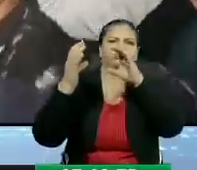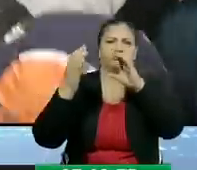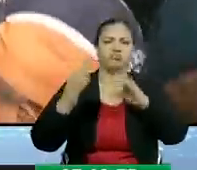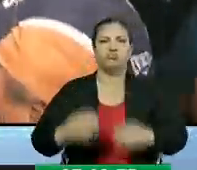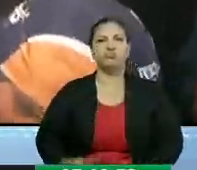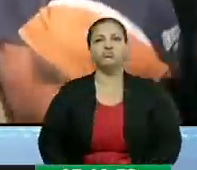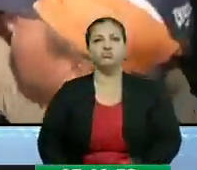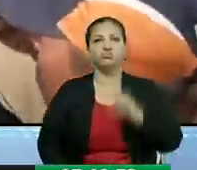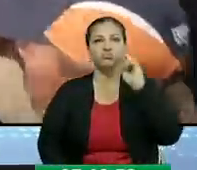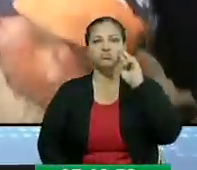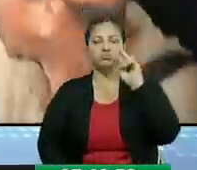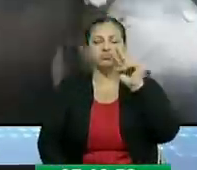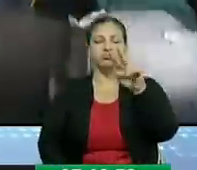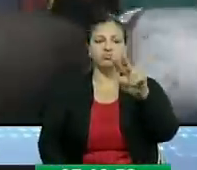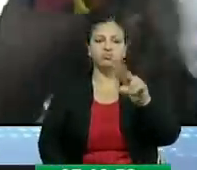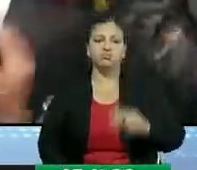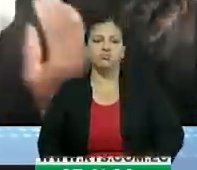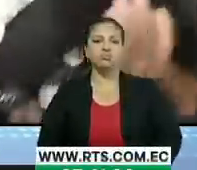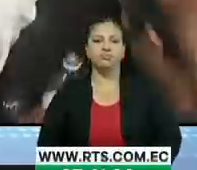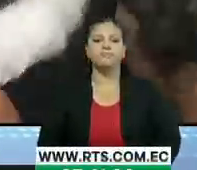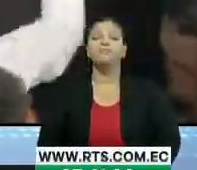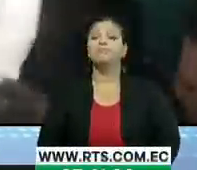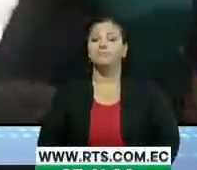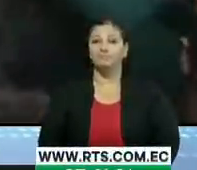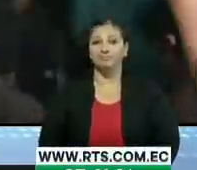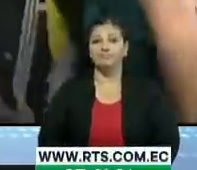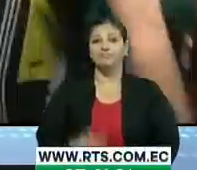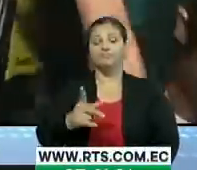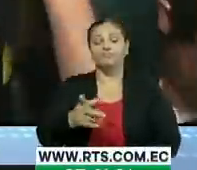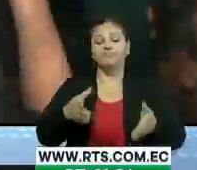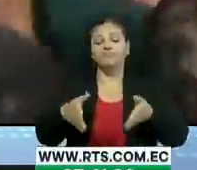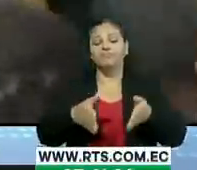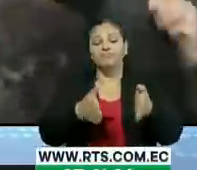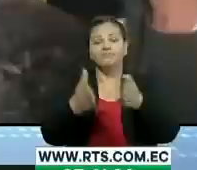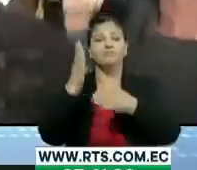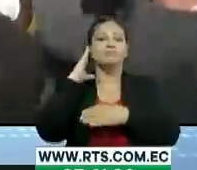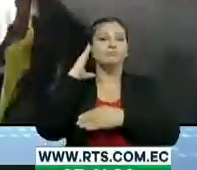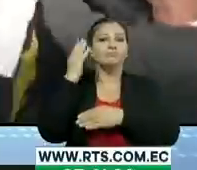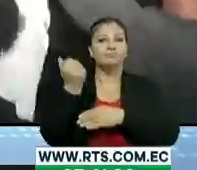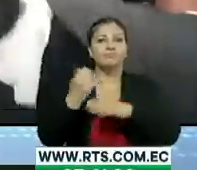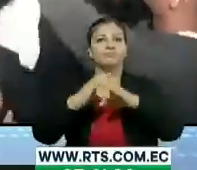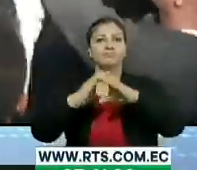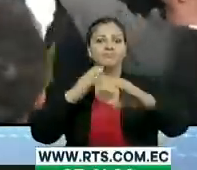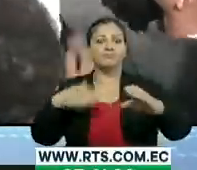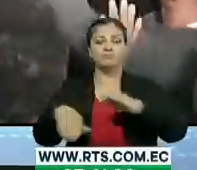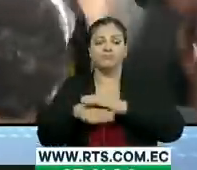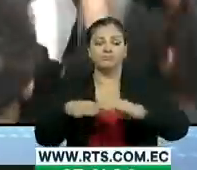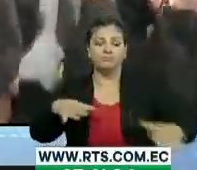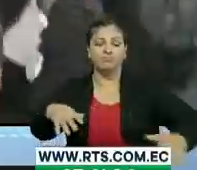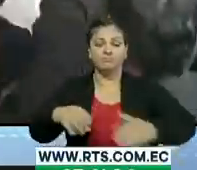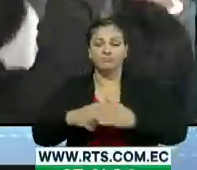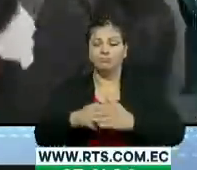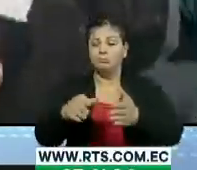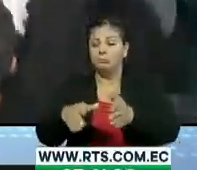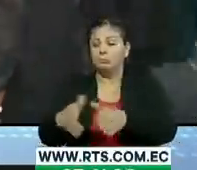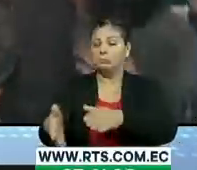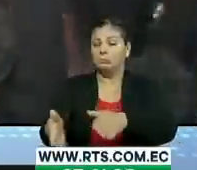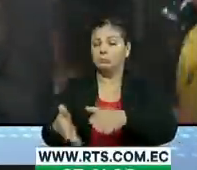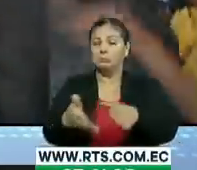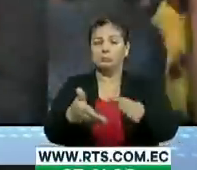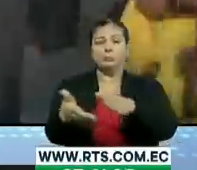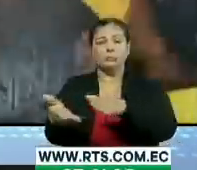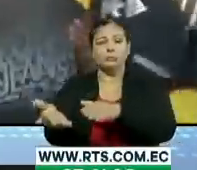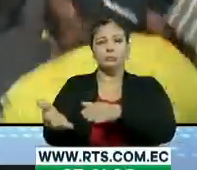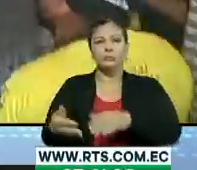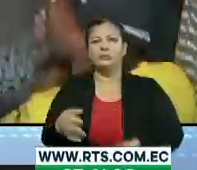ese fatídico accidente de tránsito en la vía Cuenca-Molletún. Lamentable. Claro que sí, muy lamentable. Son